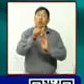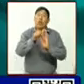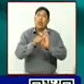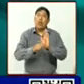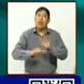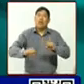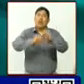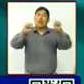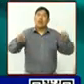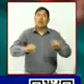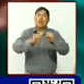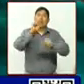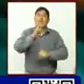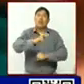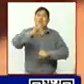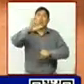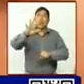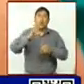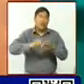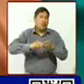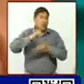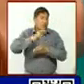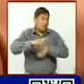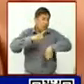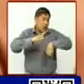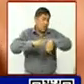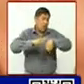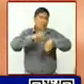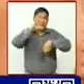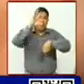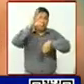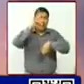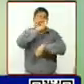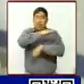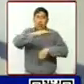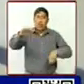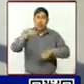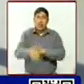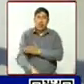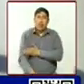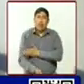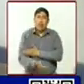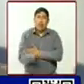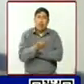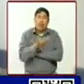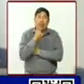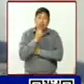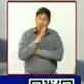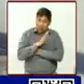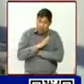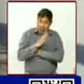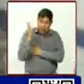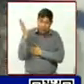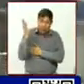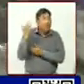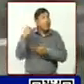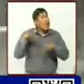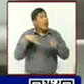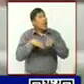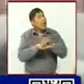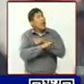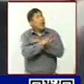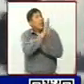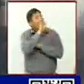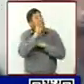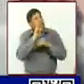Gracias, muchas gracias. Sábado 25 de noviembre, son las 6:30 de la mañana. Y en este momento la señora Cristina ya ha entrado a